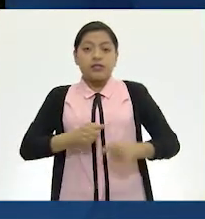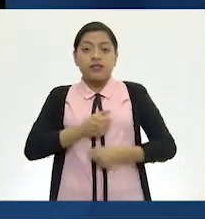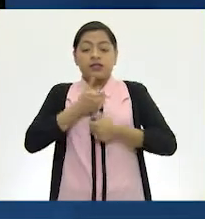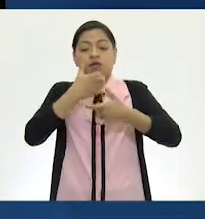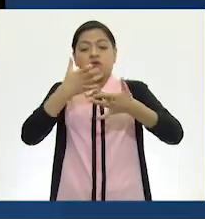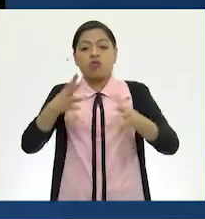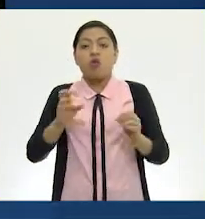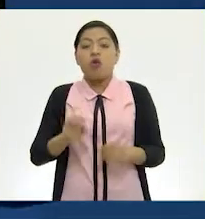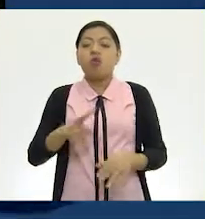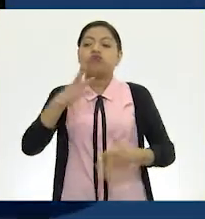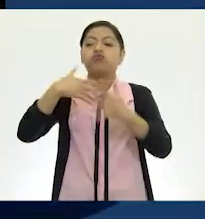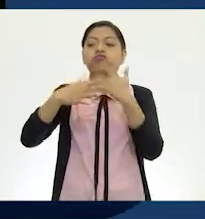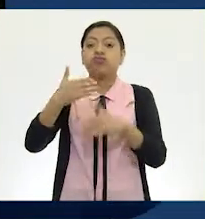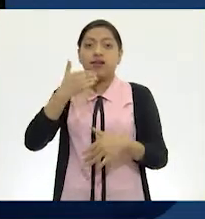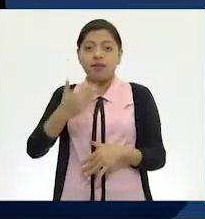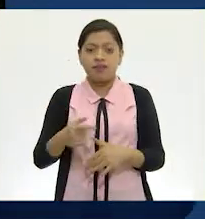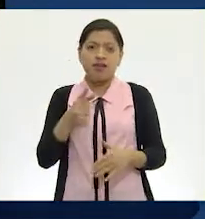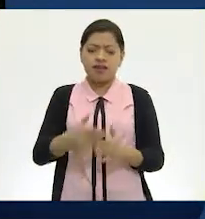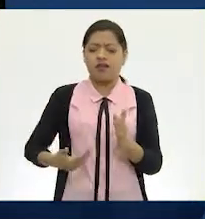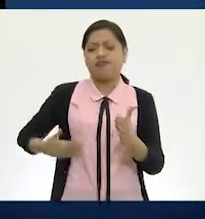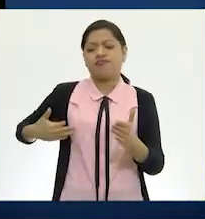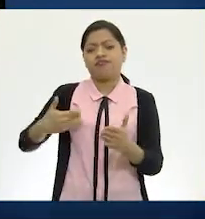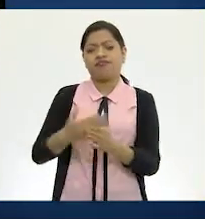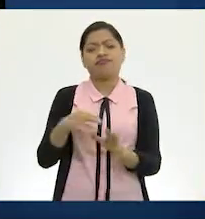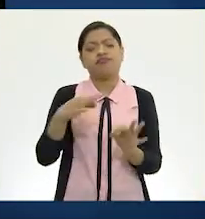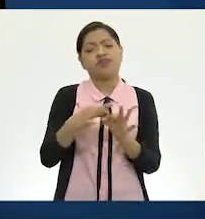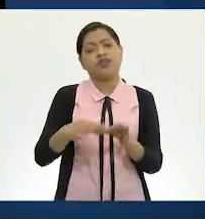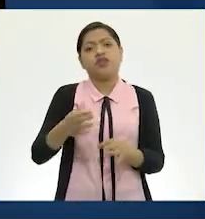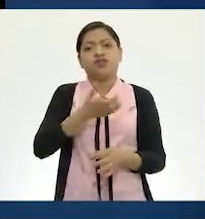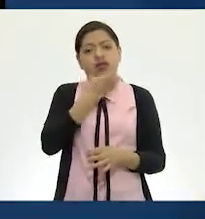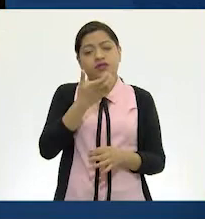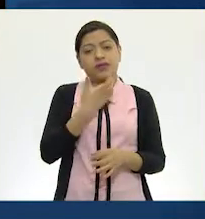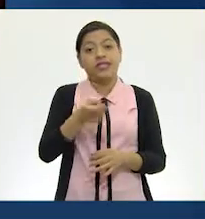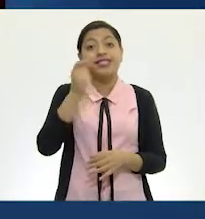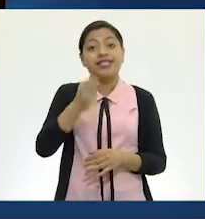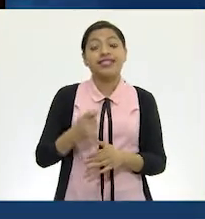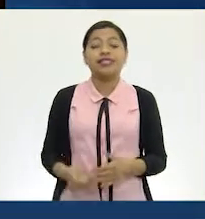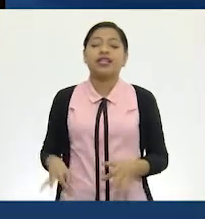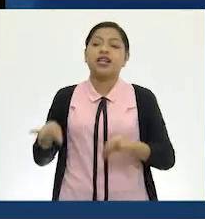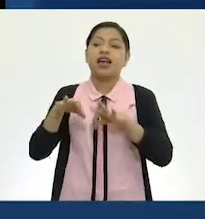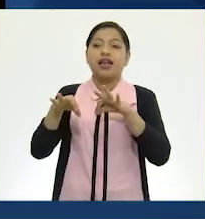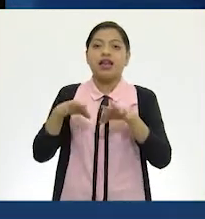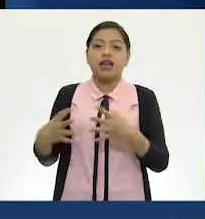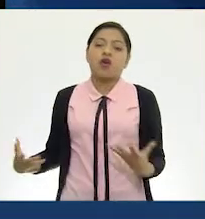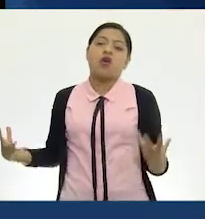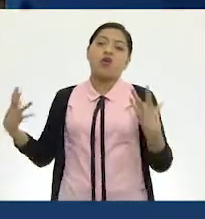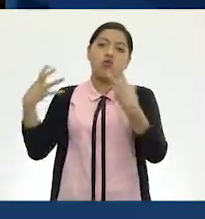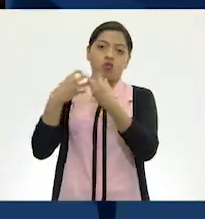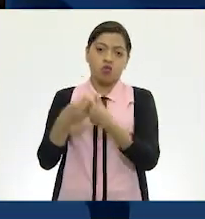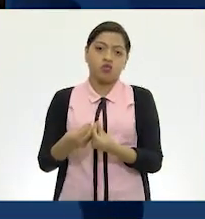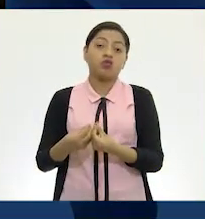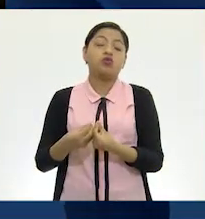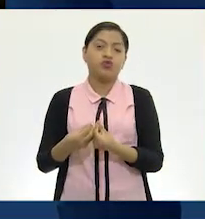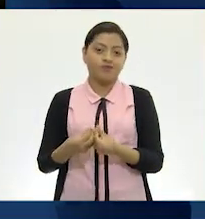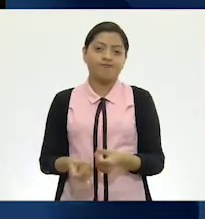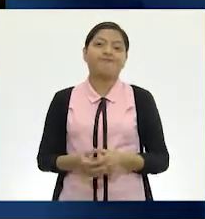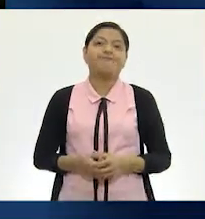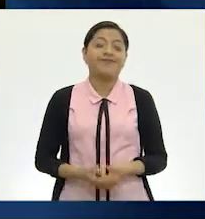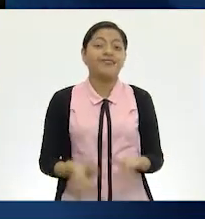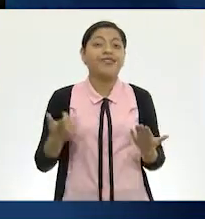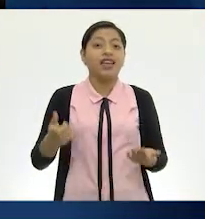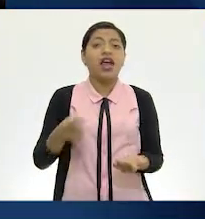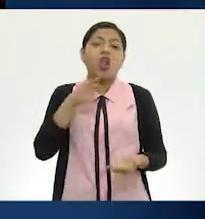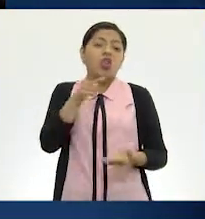habilidades que en la vida cotidiana son muy importantes. Claro, el trabajo colaborativo, ¿no? Exacto. Sí, eso es importante. Estudias